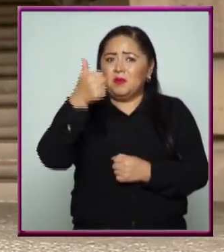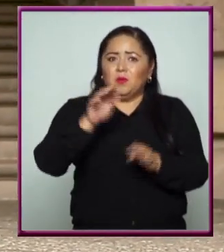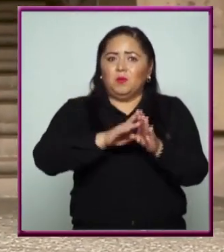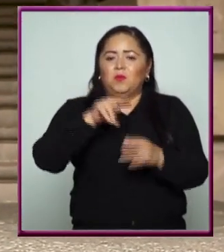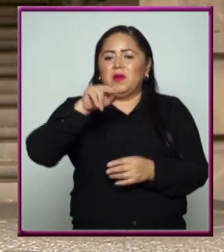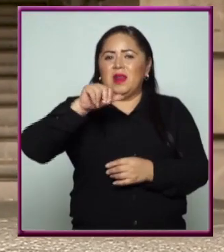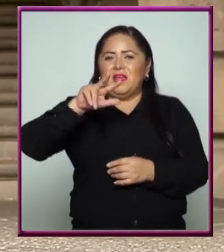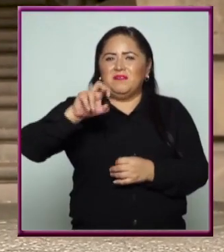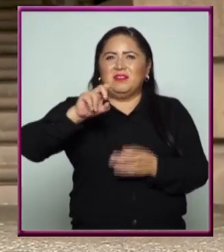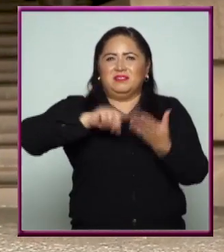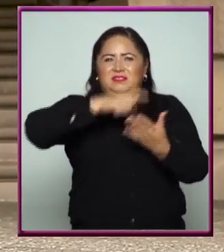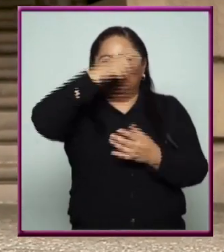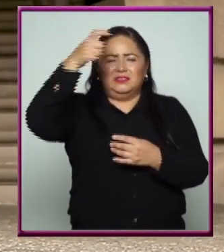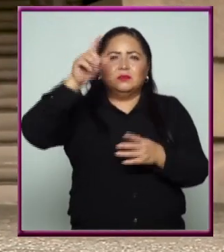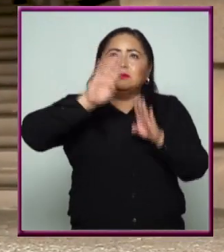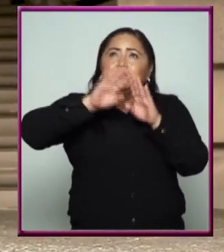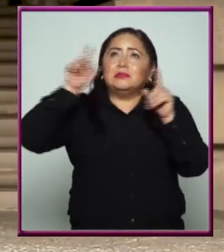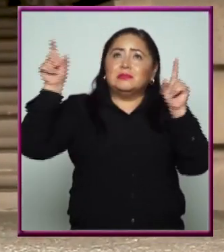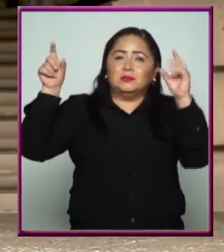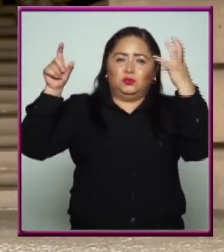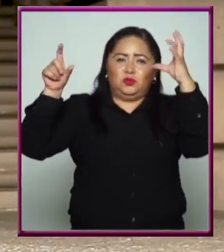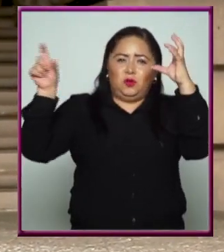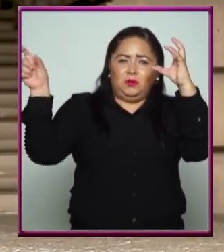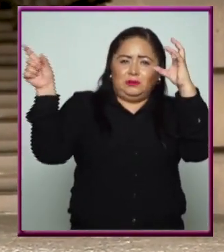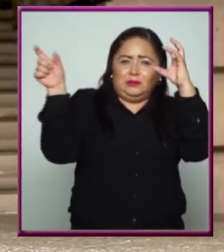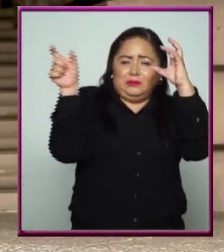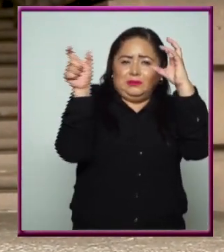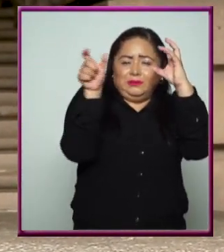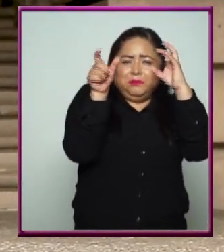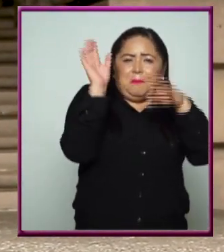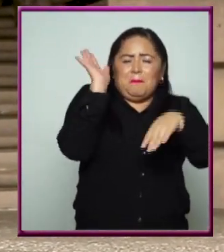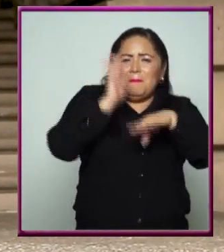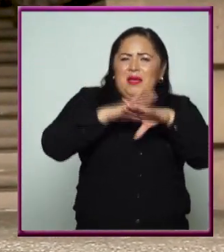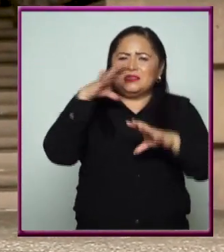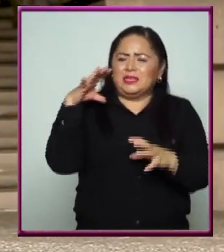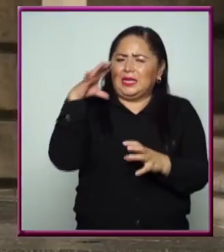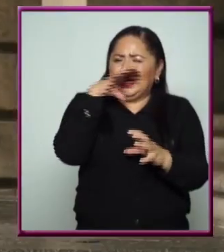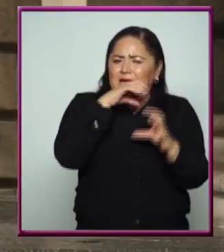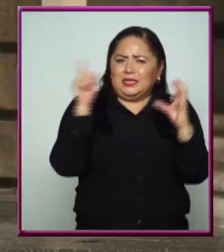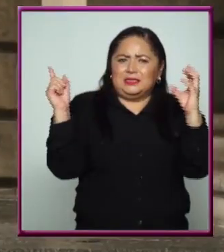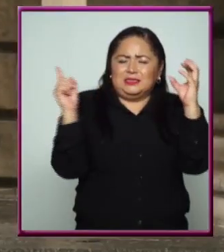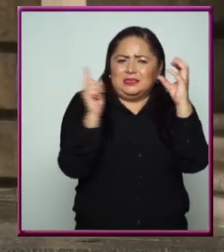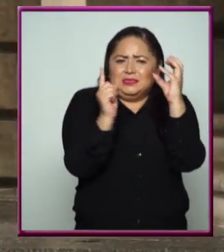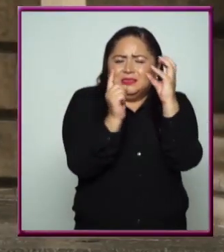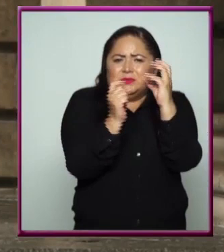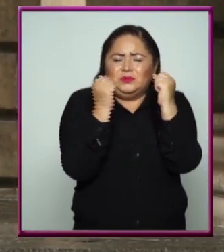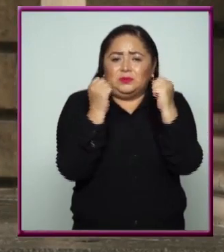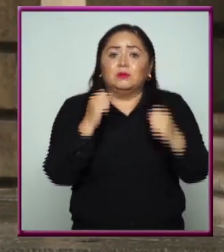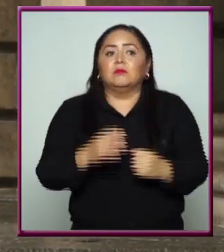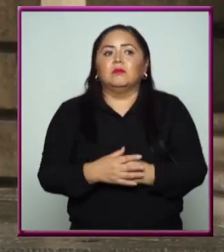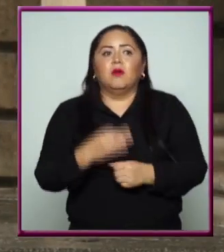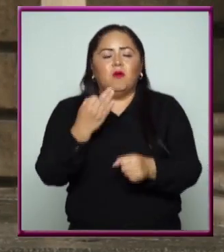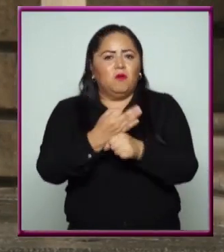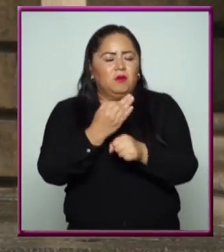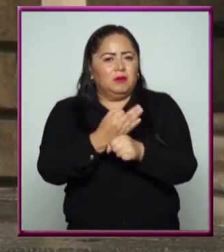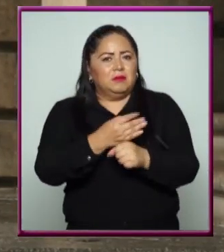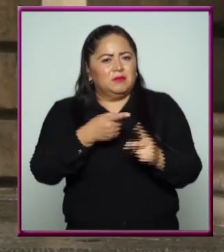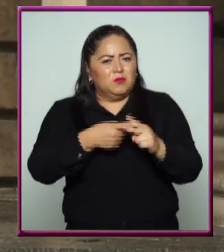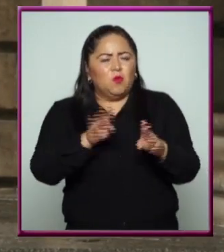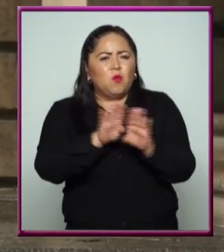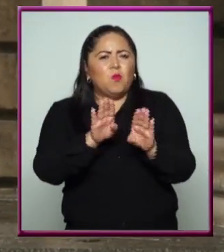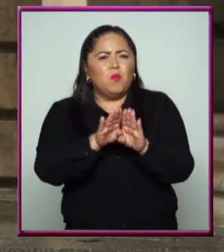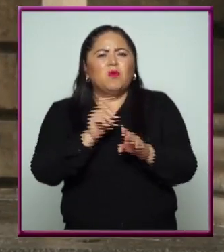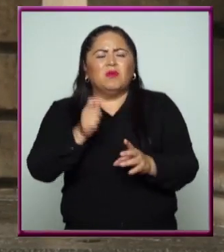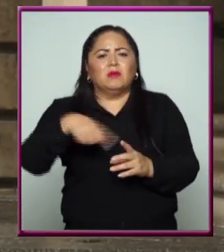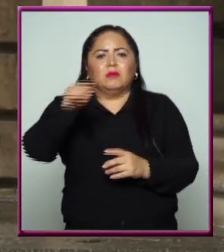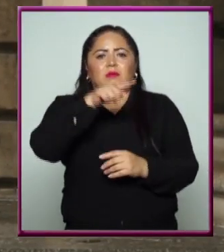nave espacial va a volar cerca de la corona solar, la parte más caliente. Vaya, estoy pensando entonces que es como